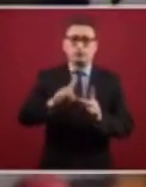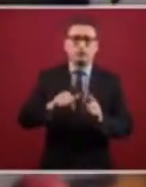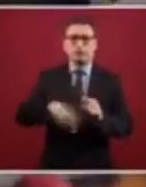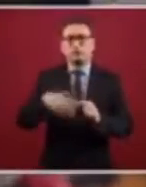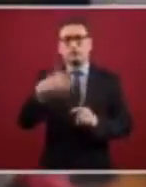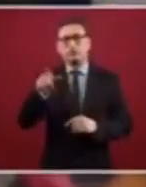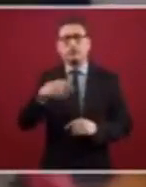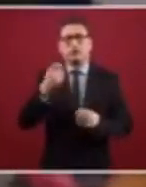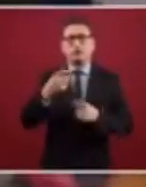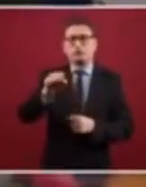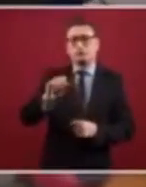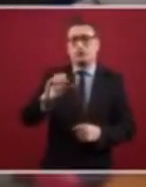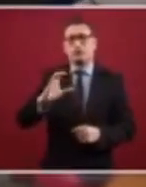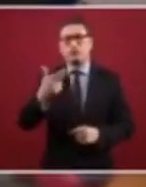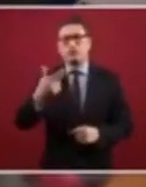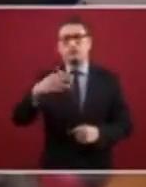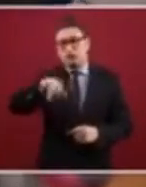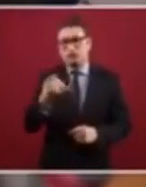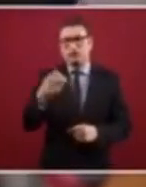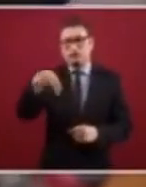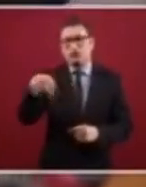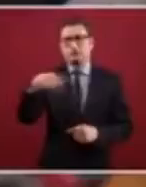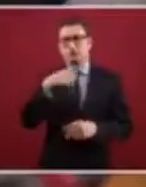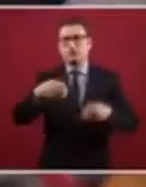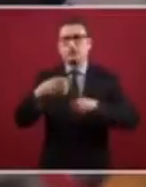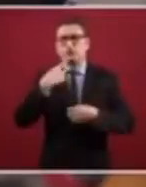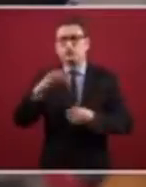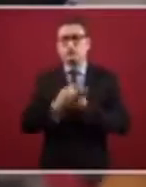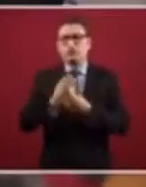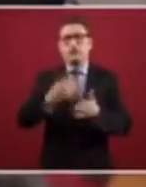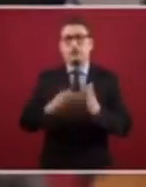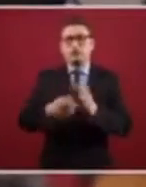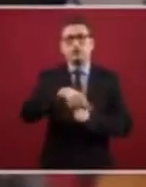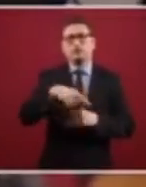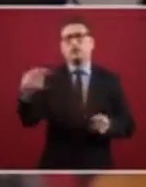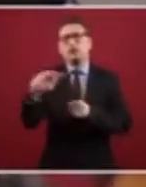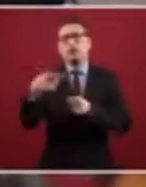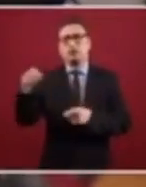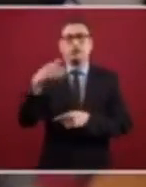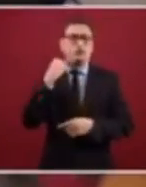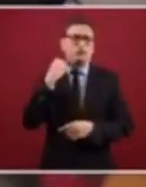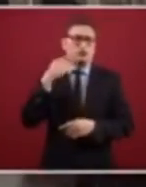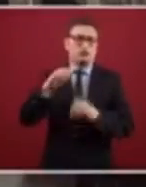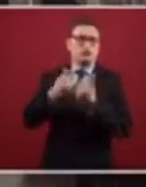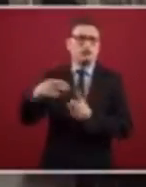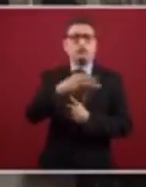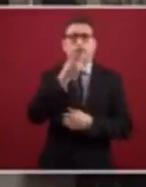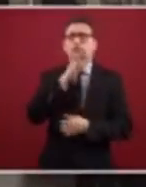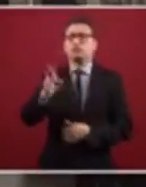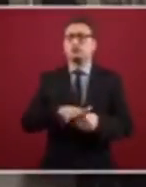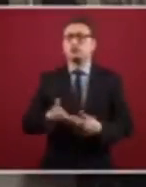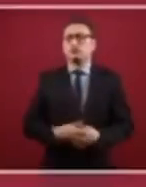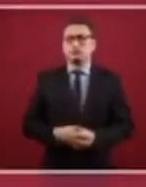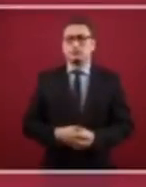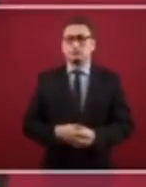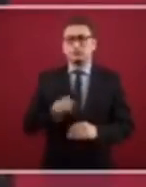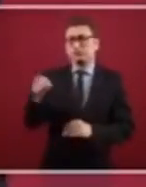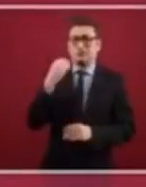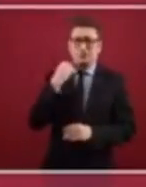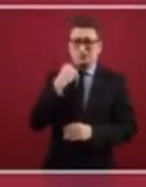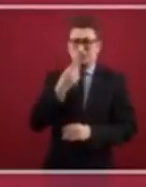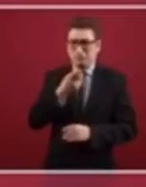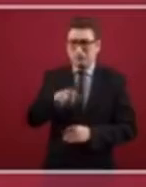Suprema Corte de Justicia de la Nación atraiga los amparos que faltan por resolverse. ¿Qué responde a estas acusaciones del abogado de esta asociación? Pues que no dice la